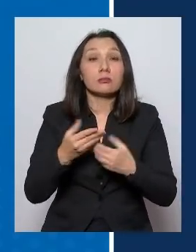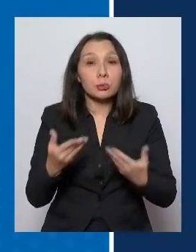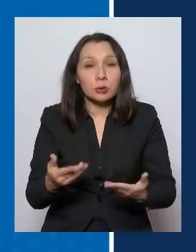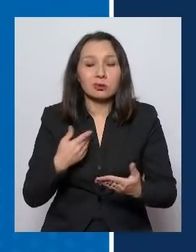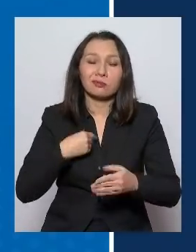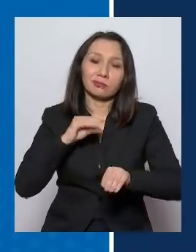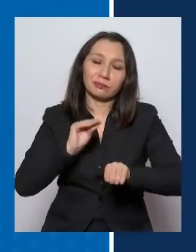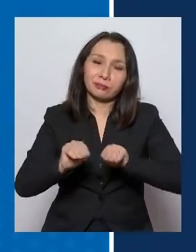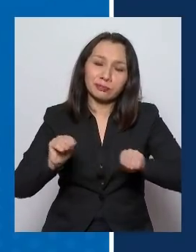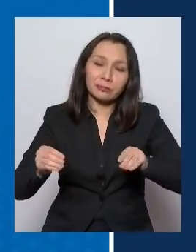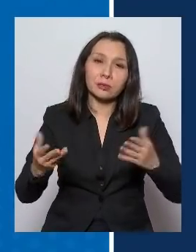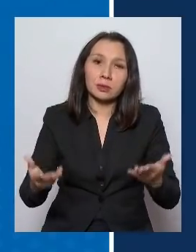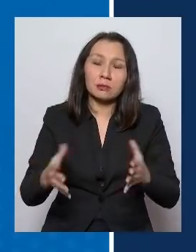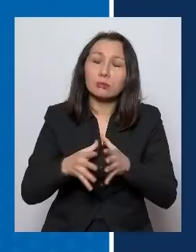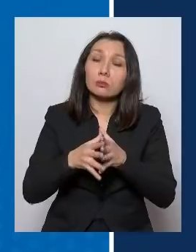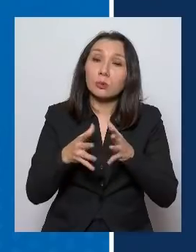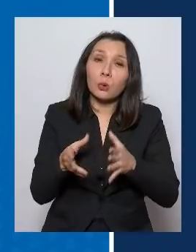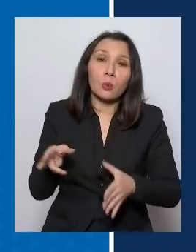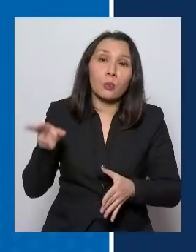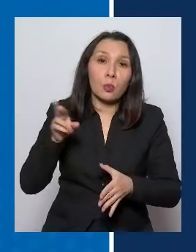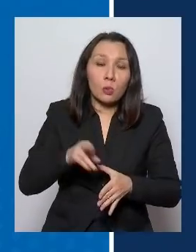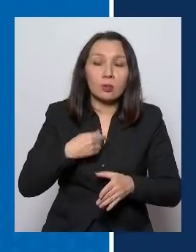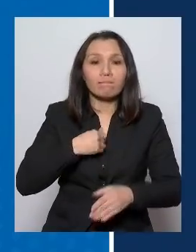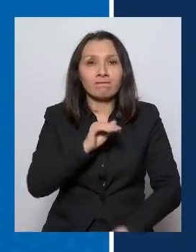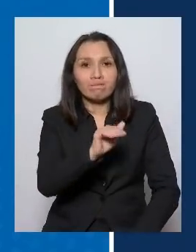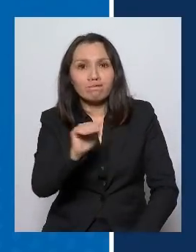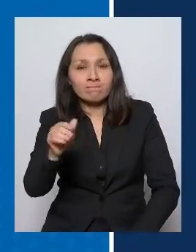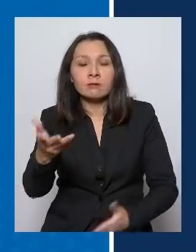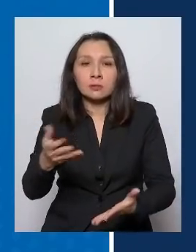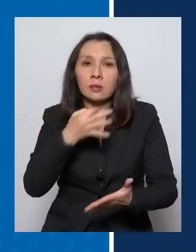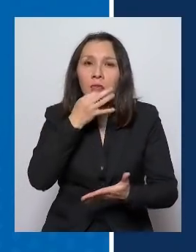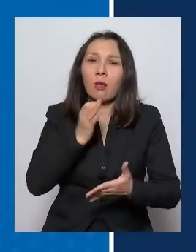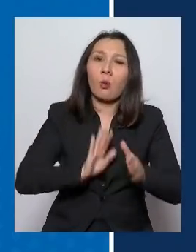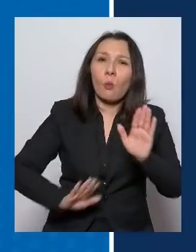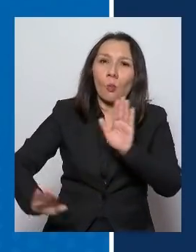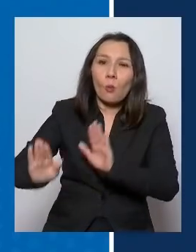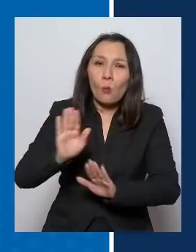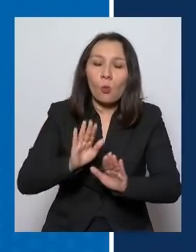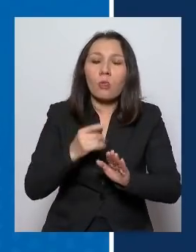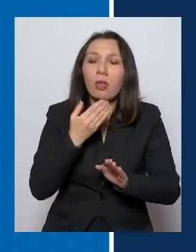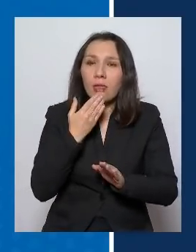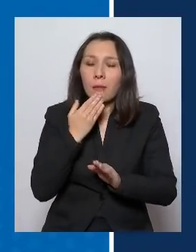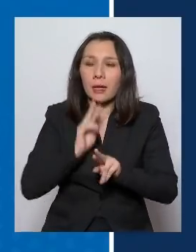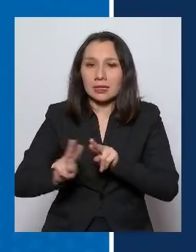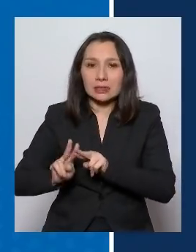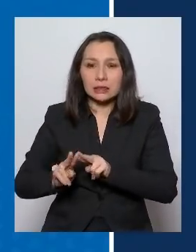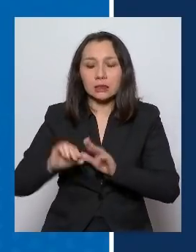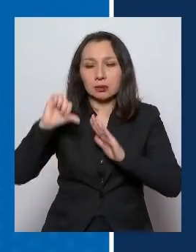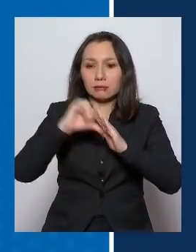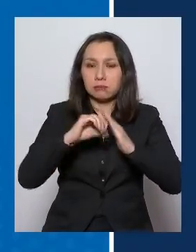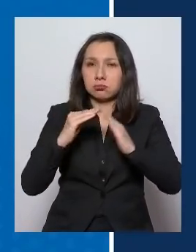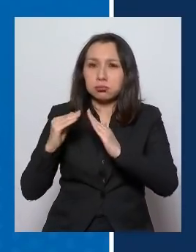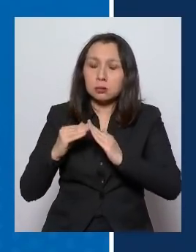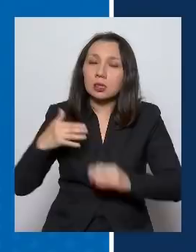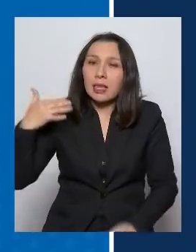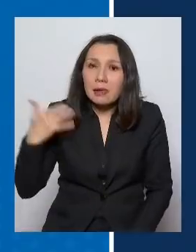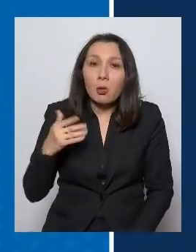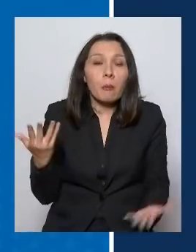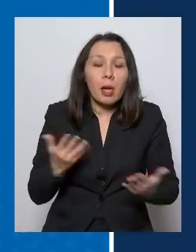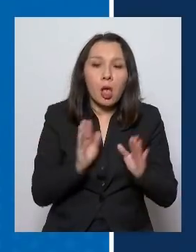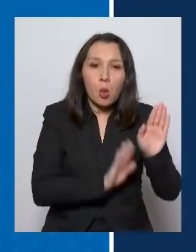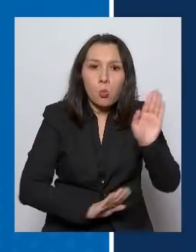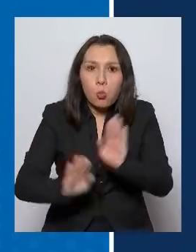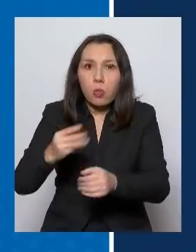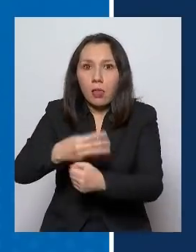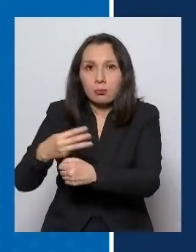hecho un llamado de sobremanera, reiteradamente, cuidando y haciendo una cuarentena importante para cuidarlos